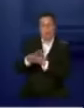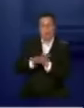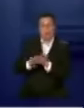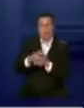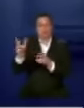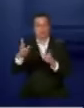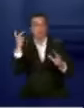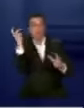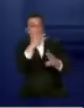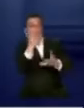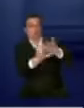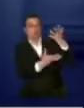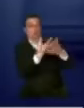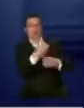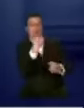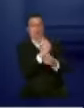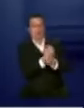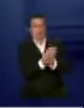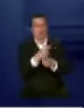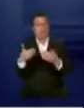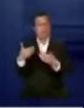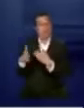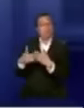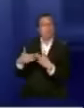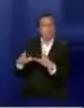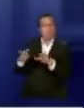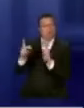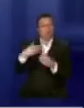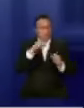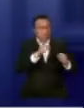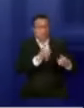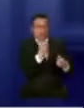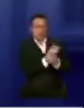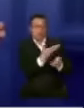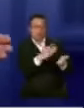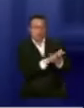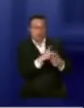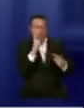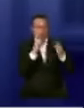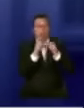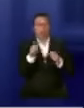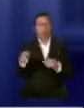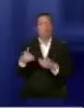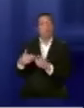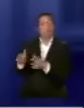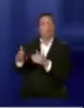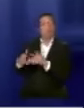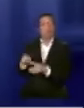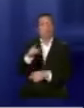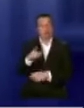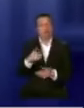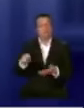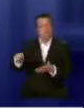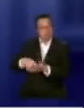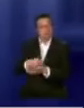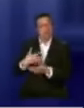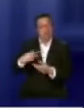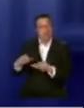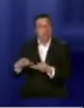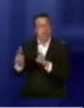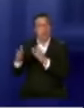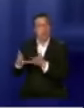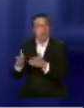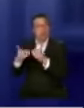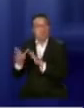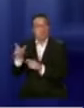le arrojaron bombas Molotov a carabineros y las pusieron en riesgo de muerte. Y lo que usted ha firmado dejaría libre a una